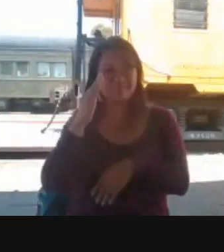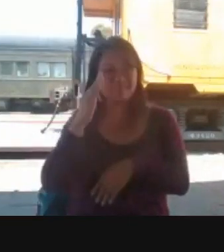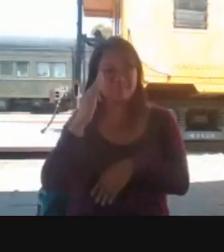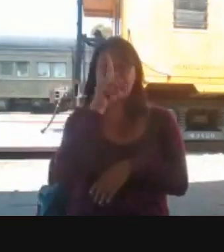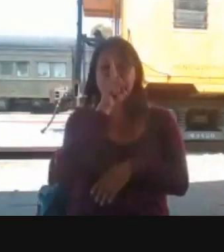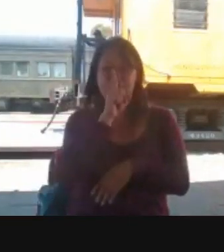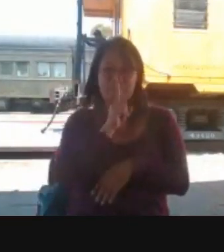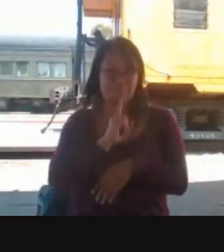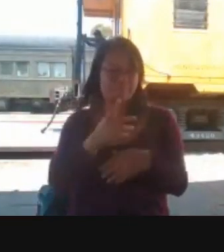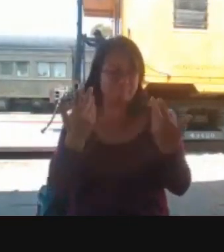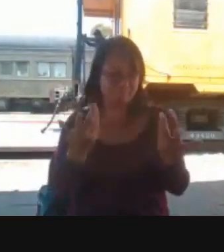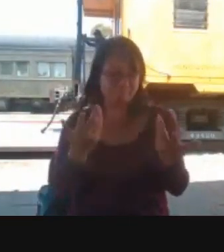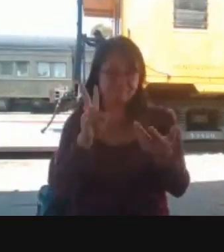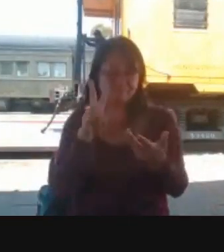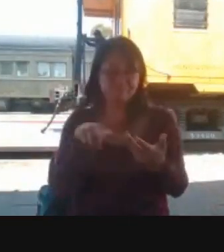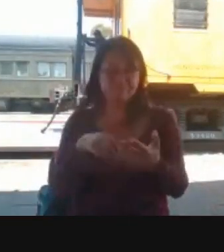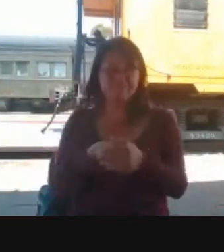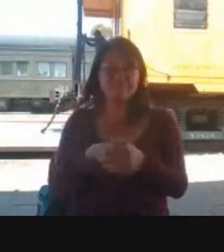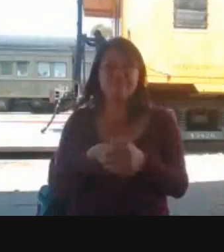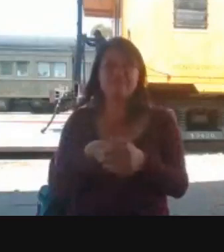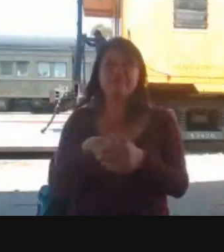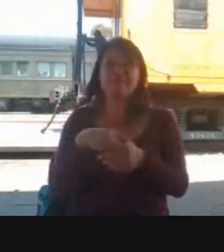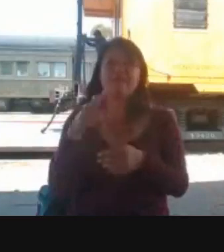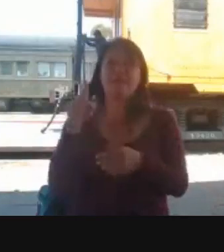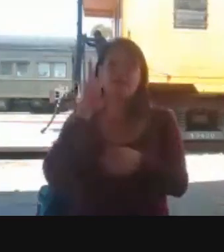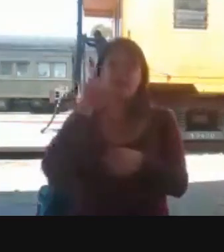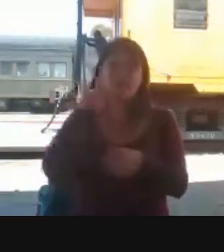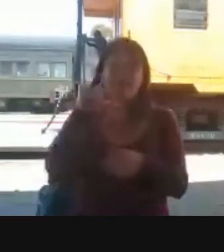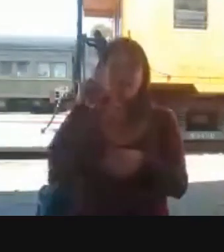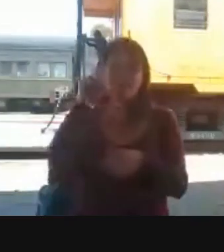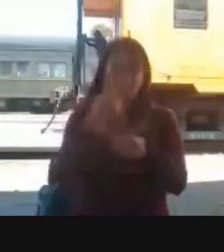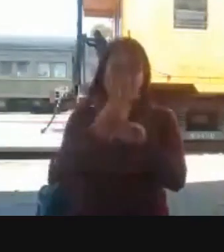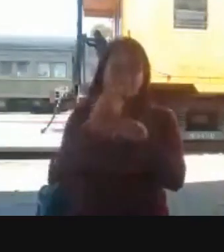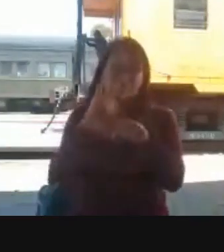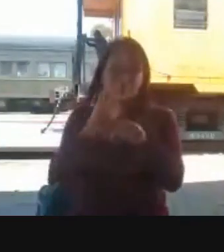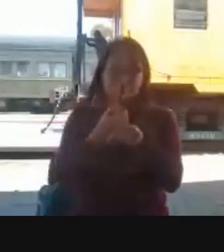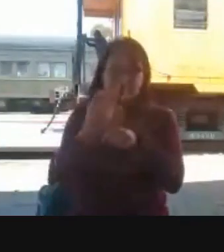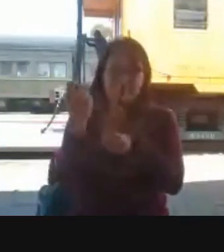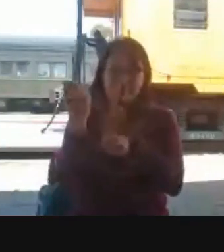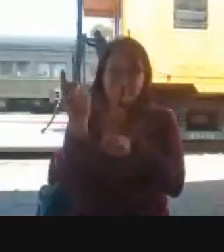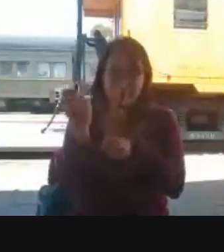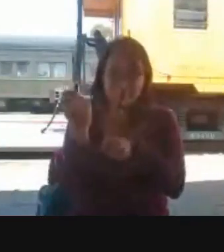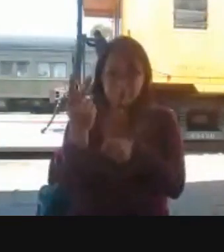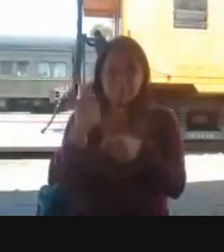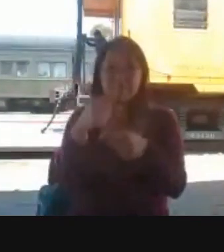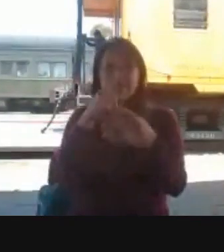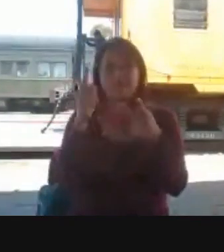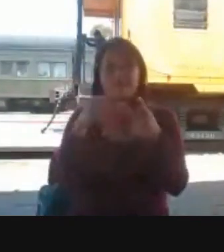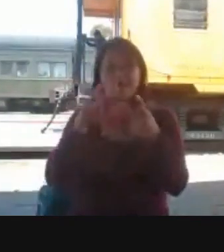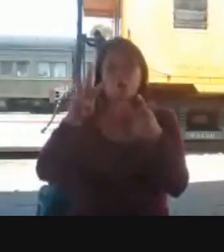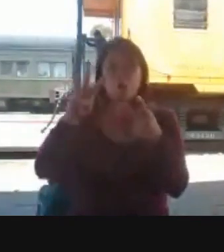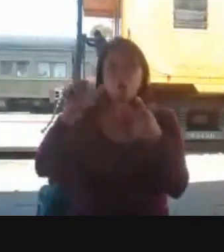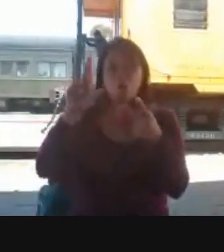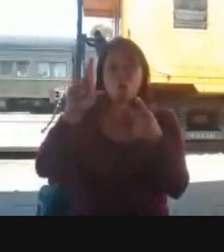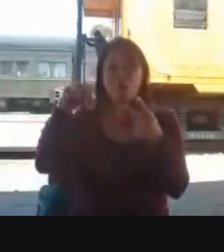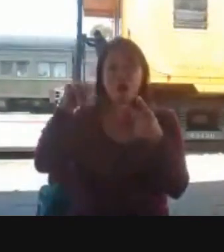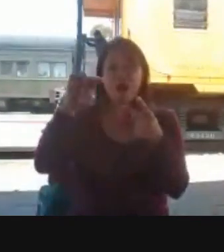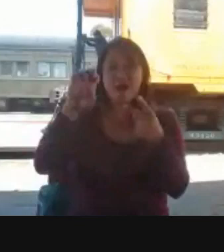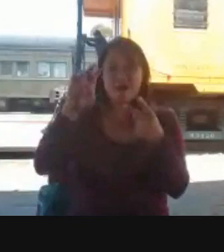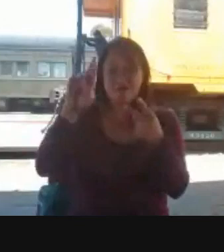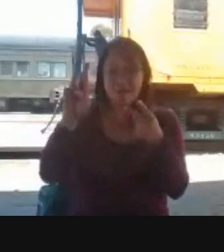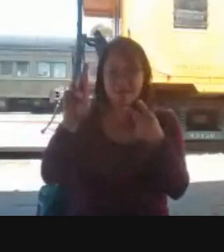muchas actividades, de hecho, le invitaron a la televisión, a radio, fue representante de los eventos de Warner's o Harry Potter aquí en